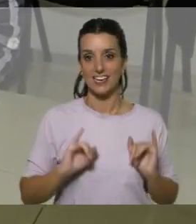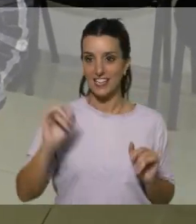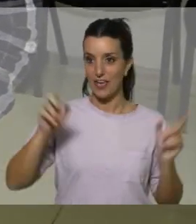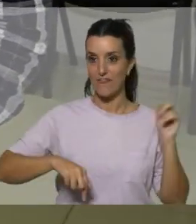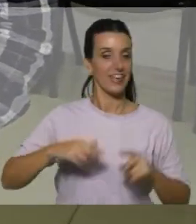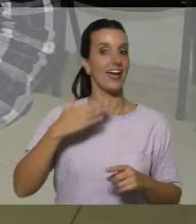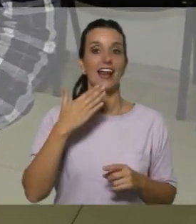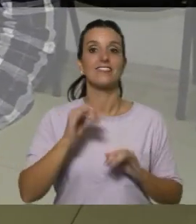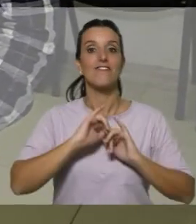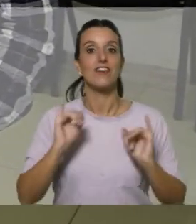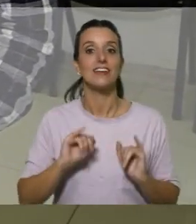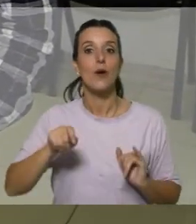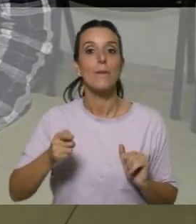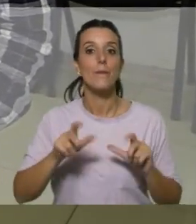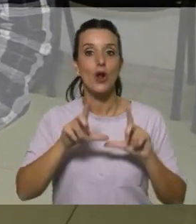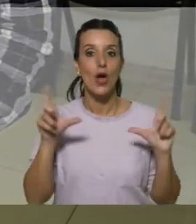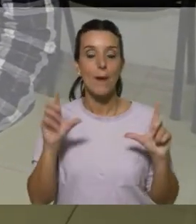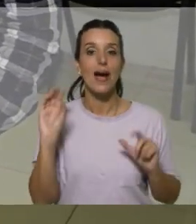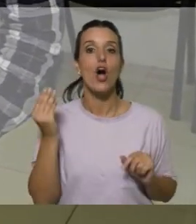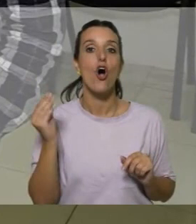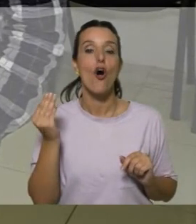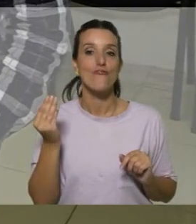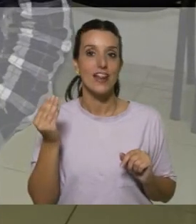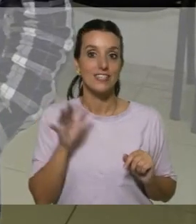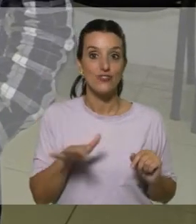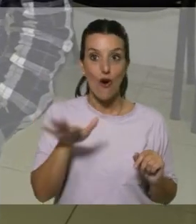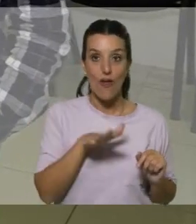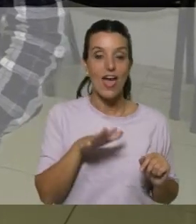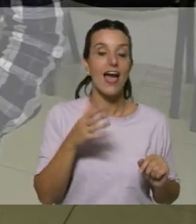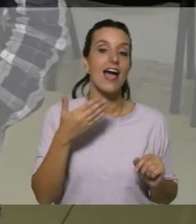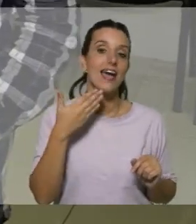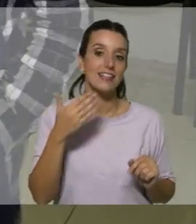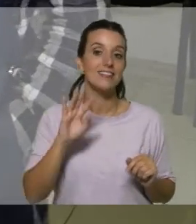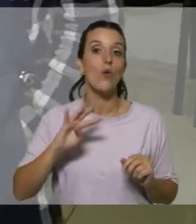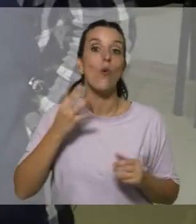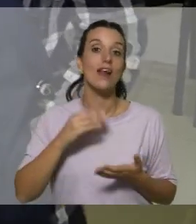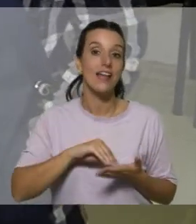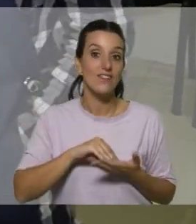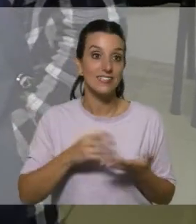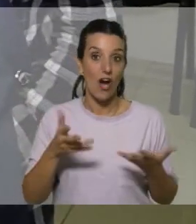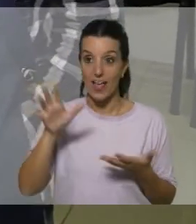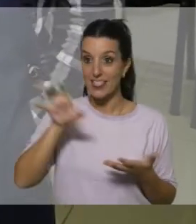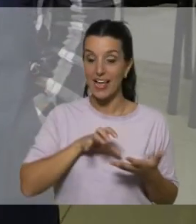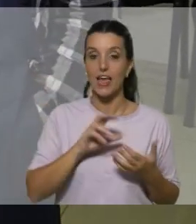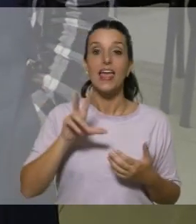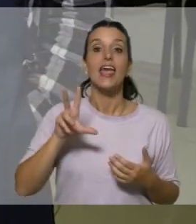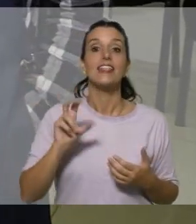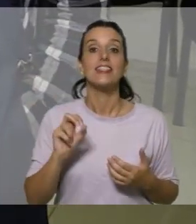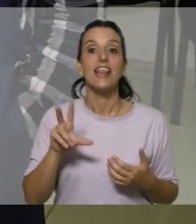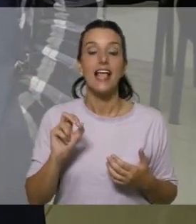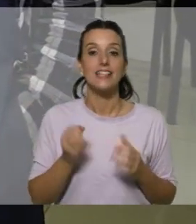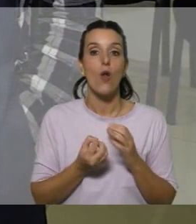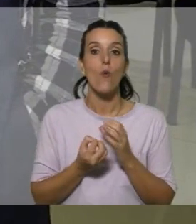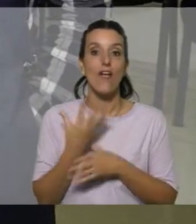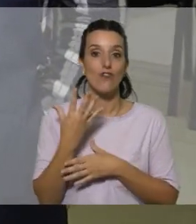recibirte, felices por el programa Nestlé Jóvenes Baristas en la región. Como te digo, ya la cuarta edición. Y bueno, acá tenemos 30